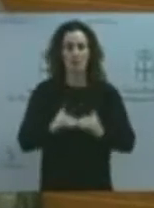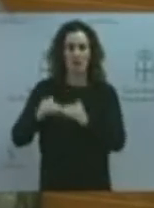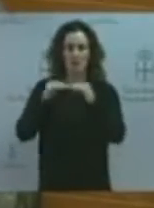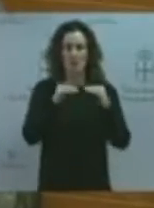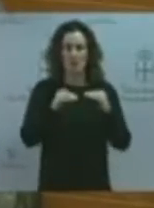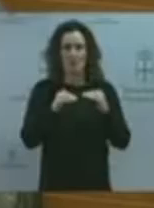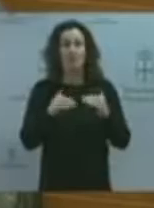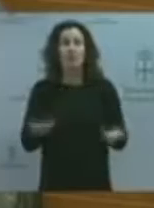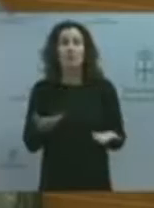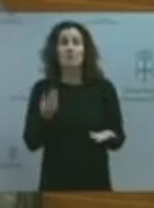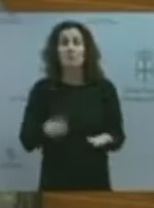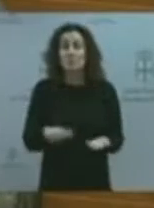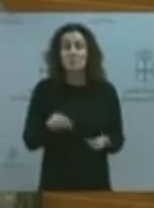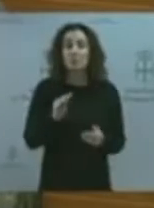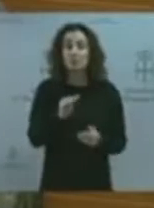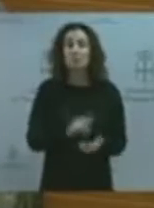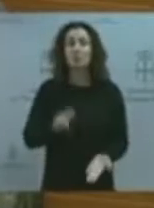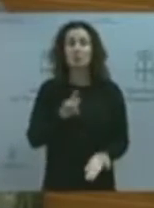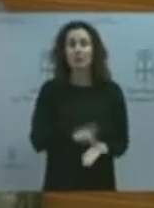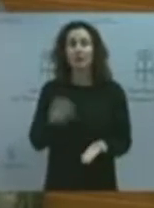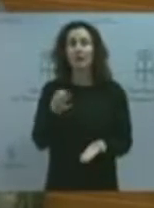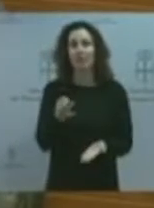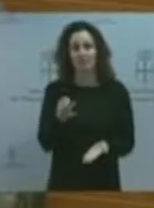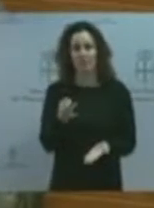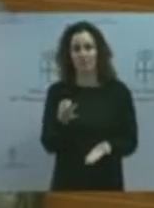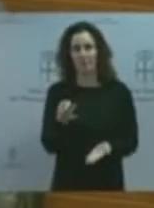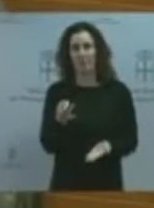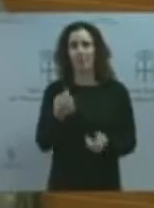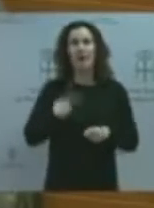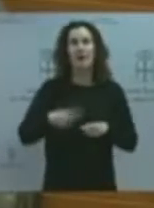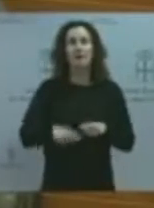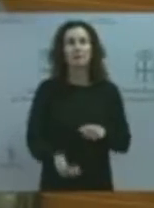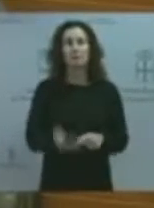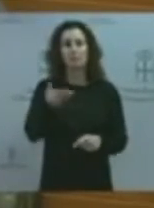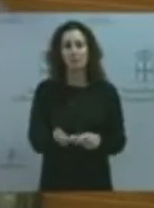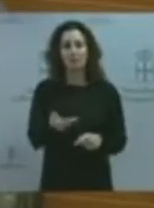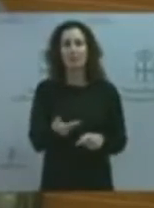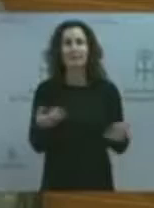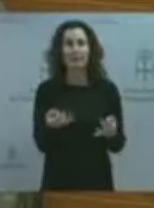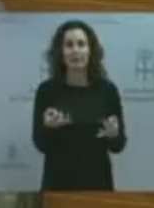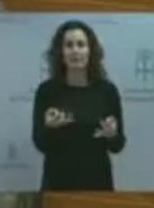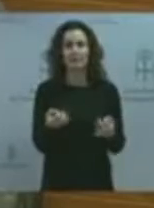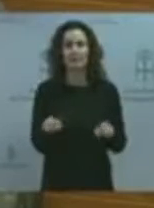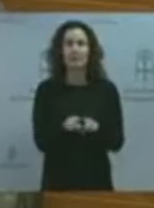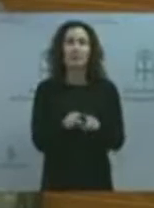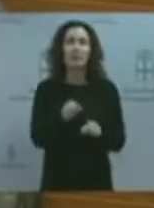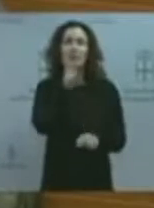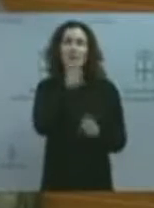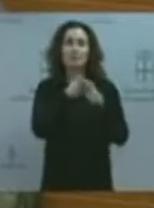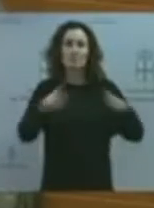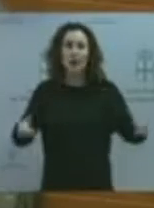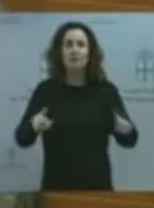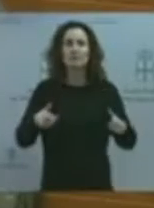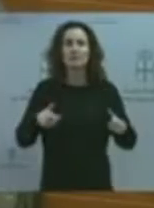que se ponderen elementos para nosotros fundamentales, como son la dispersión, como son el envejecimiento, como son el despoblamiento, como son otros